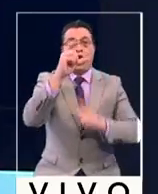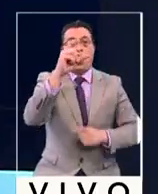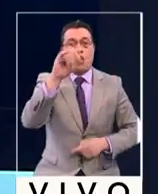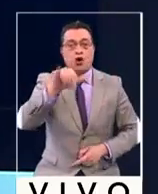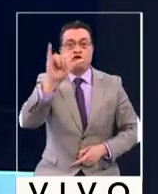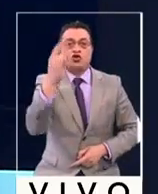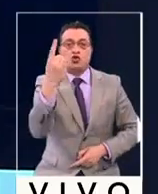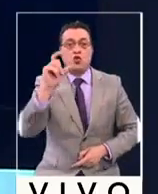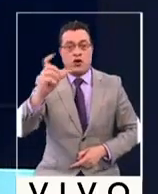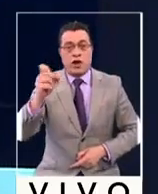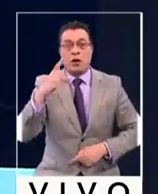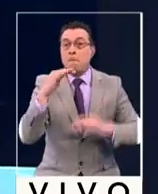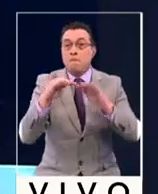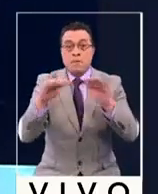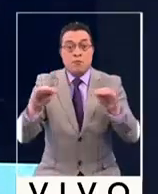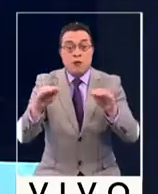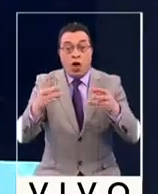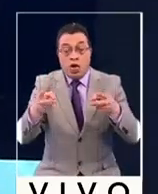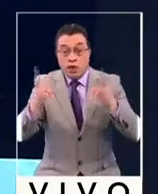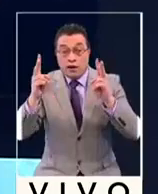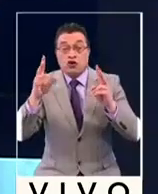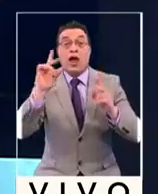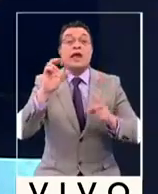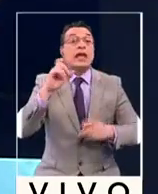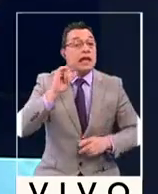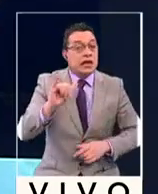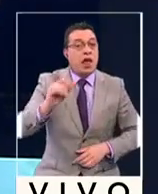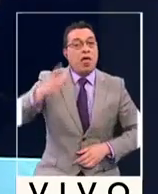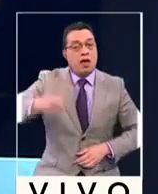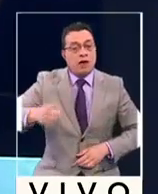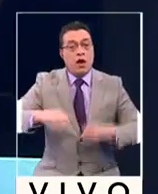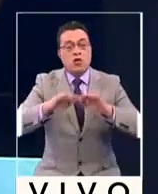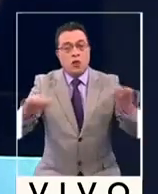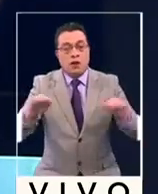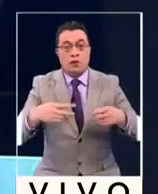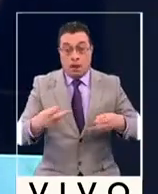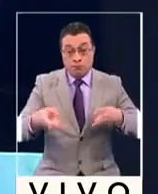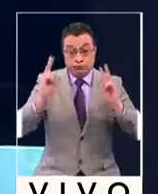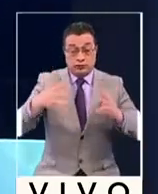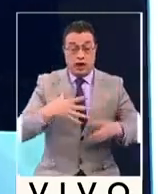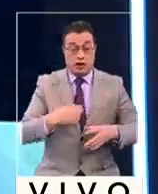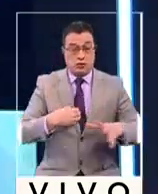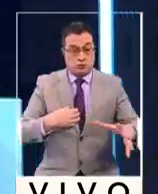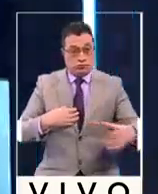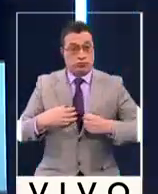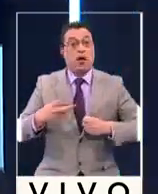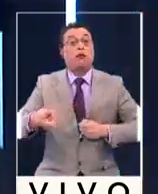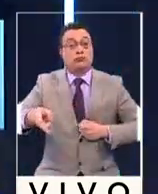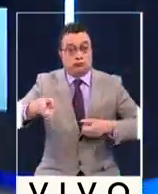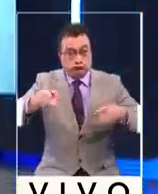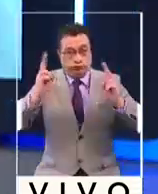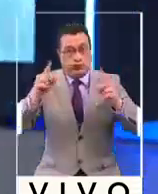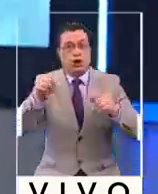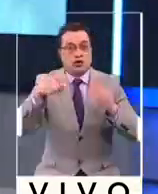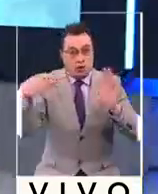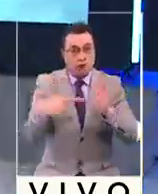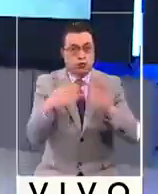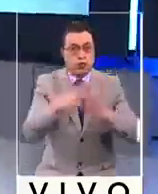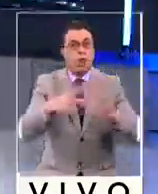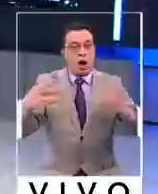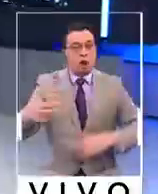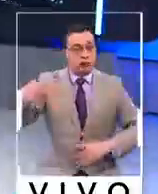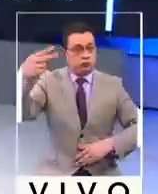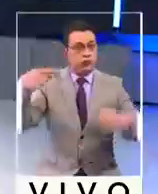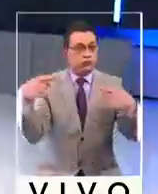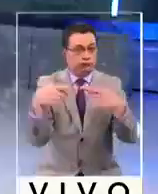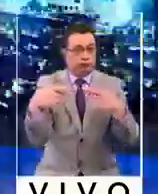fondo, mismos deberes y mismos derechos. ¿Permitirá entonces la adopción? Quizás el punto que genera mayor polémica,